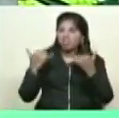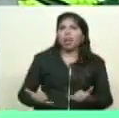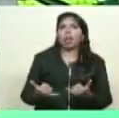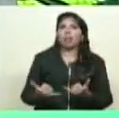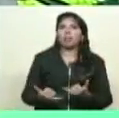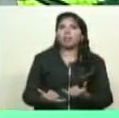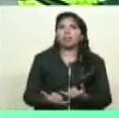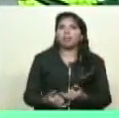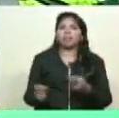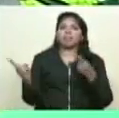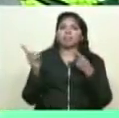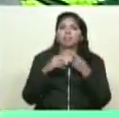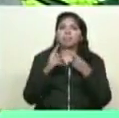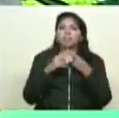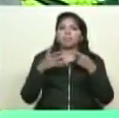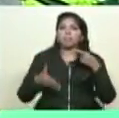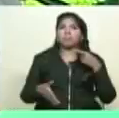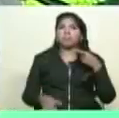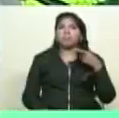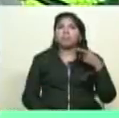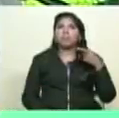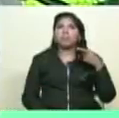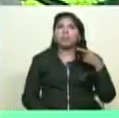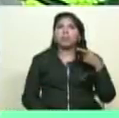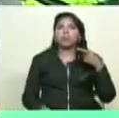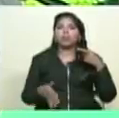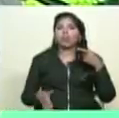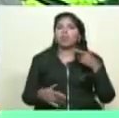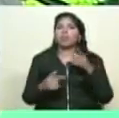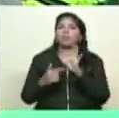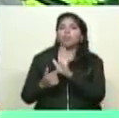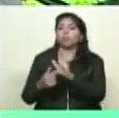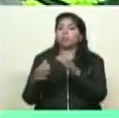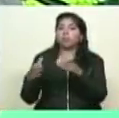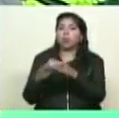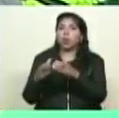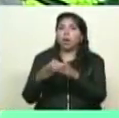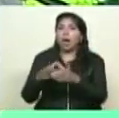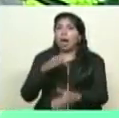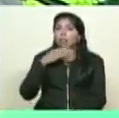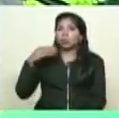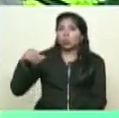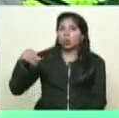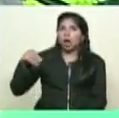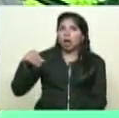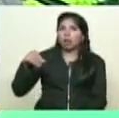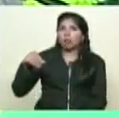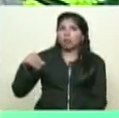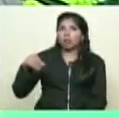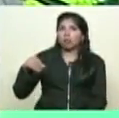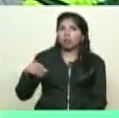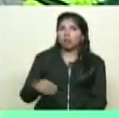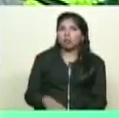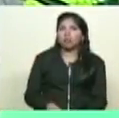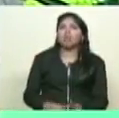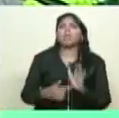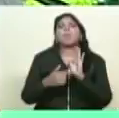En primer lugar, ha hablado a nombre de los trabajadores del azúcar y ha demostrado cómo